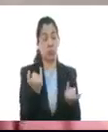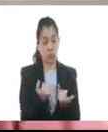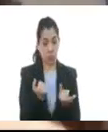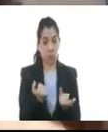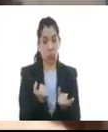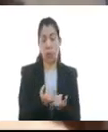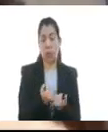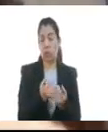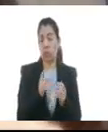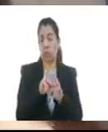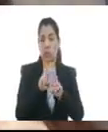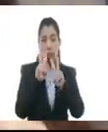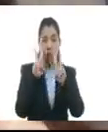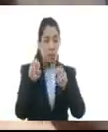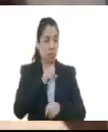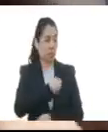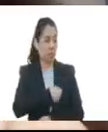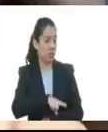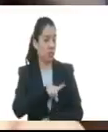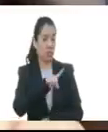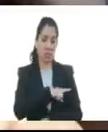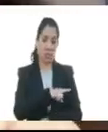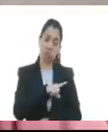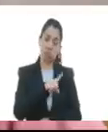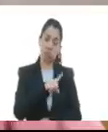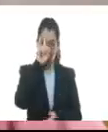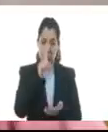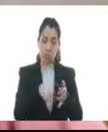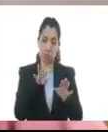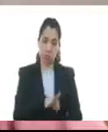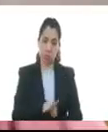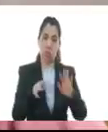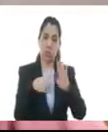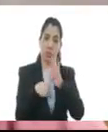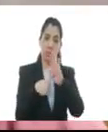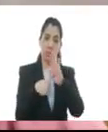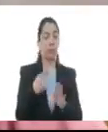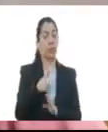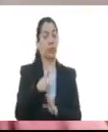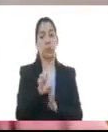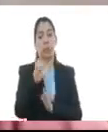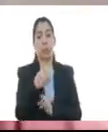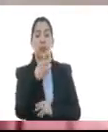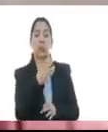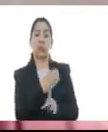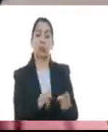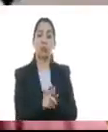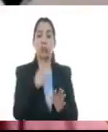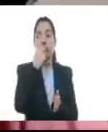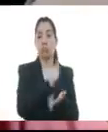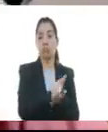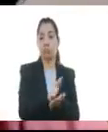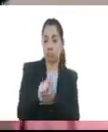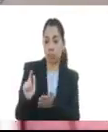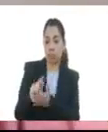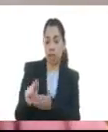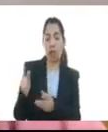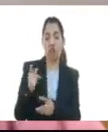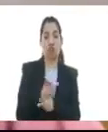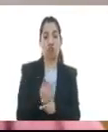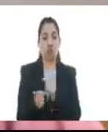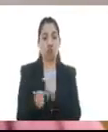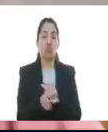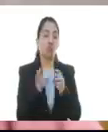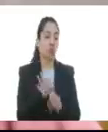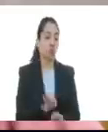es deficitaria, pero estas cosas que son de higiene, que son productos indispensables para las